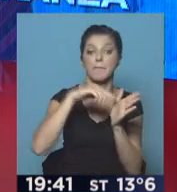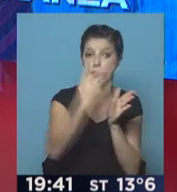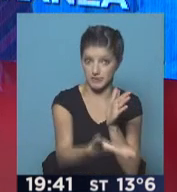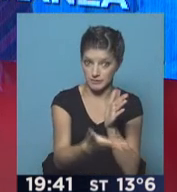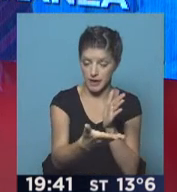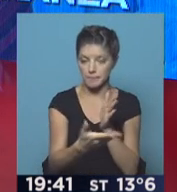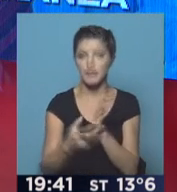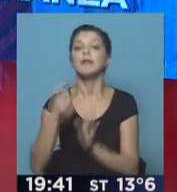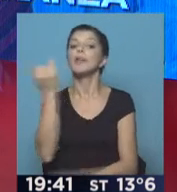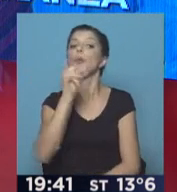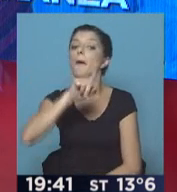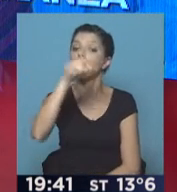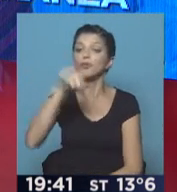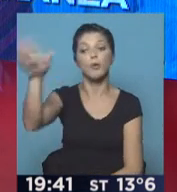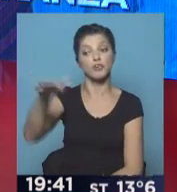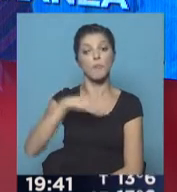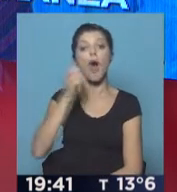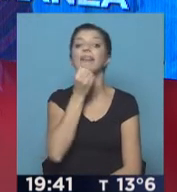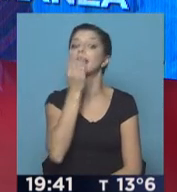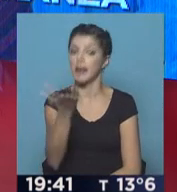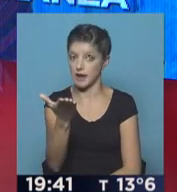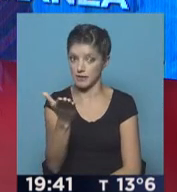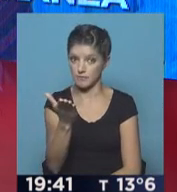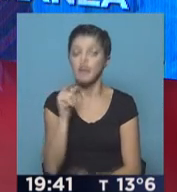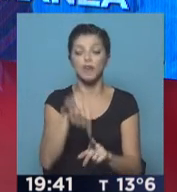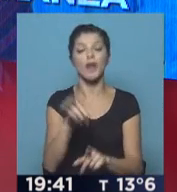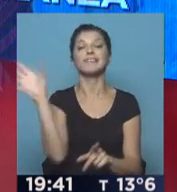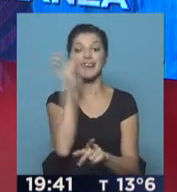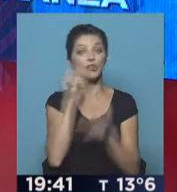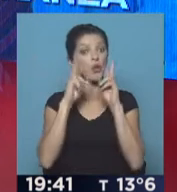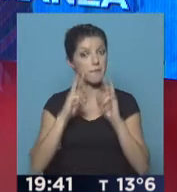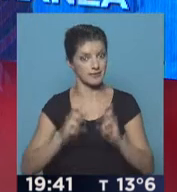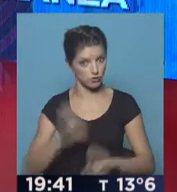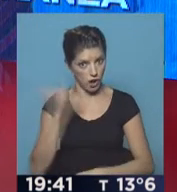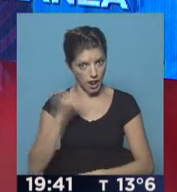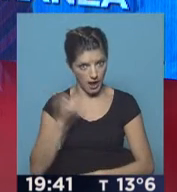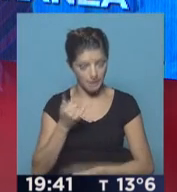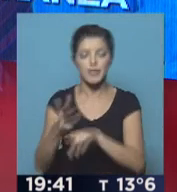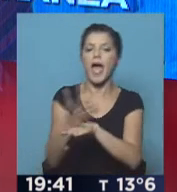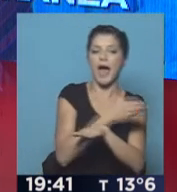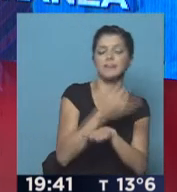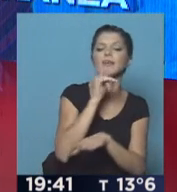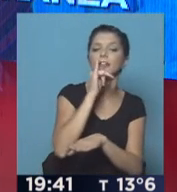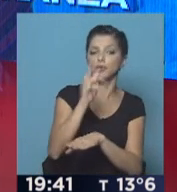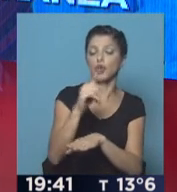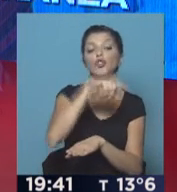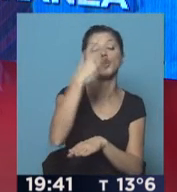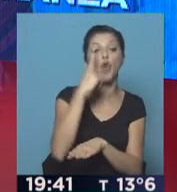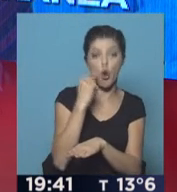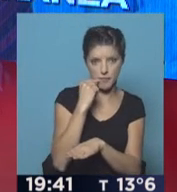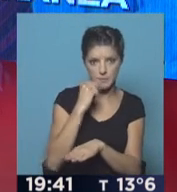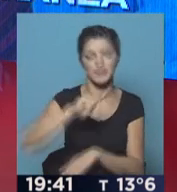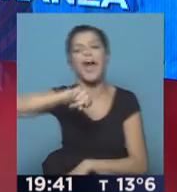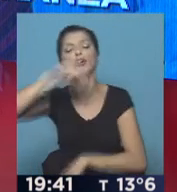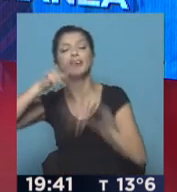indagatoria para el jueves a la mañana y dispuso el secreto de sumario. Esto había sido una denuncia original de Ricardo Moner Sanz. Y tiene otras tres causas